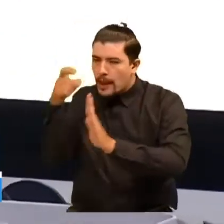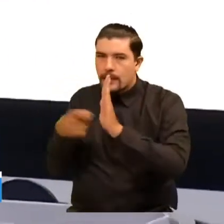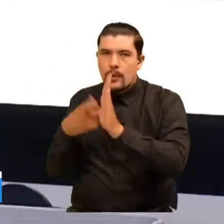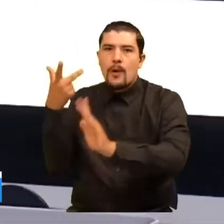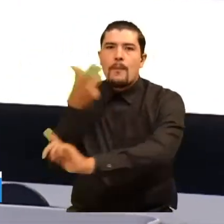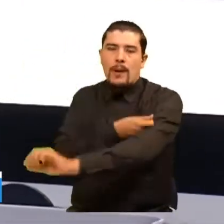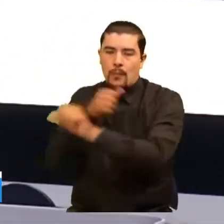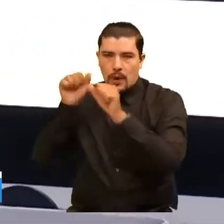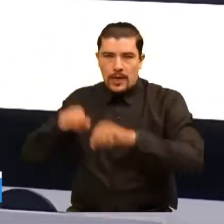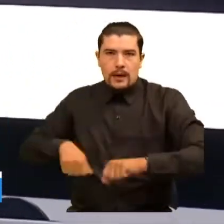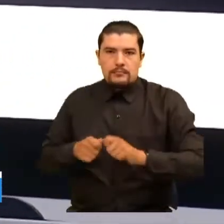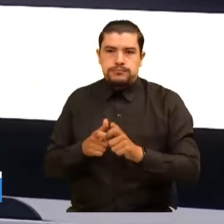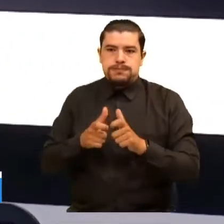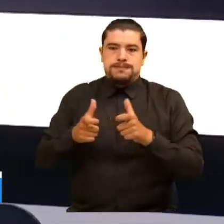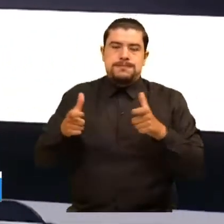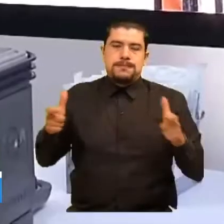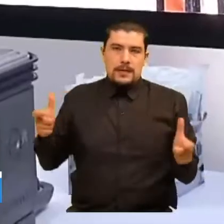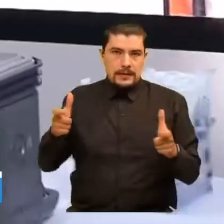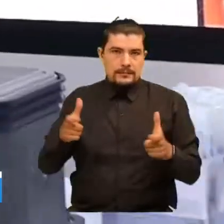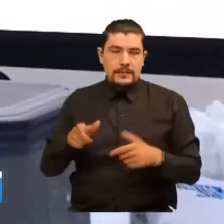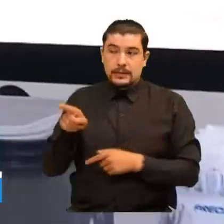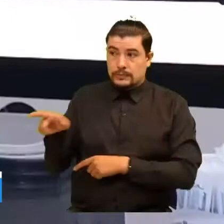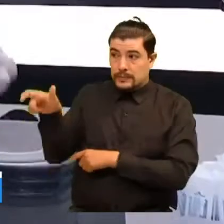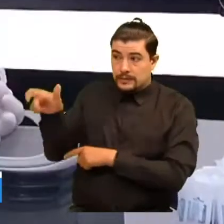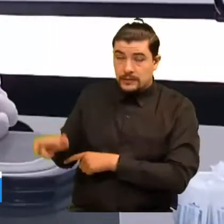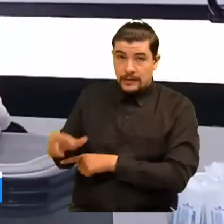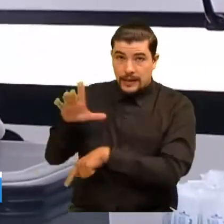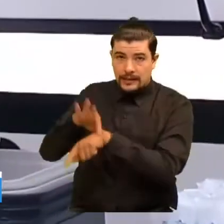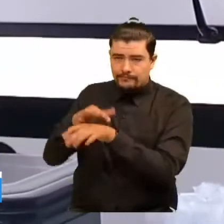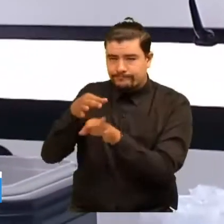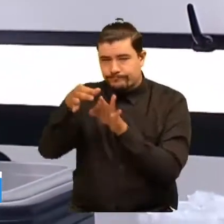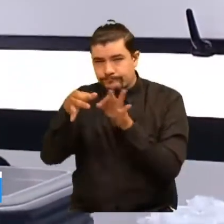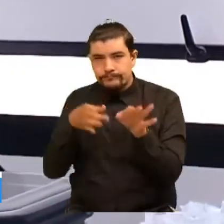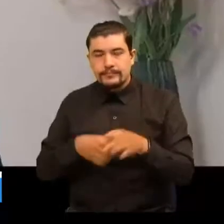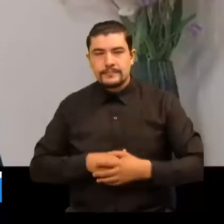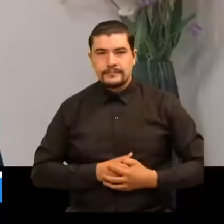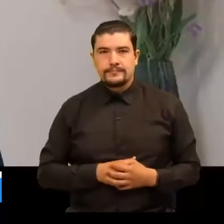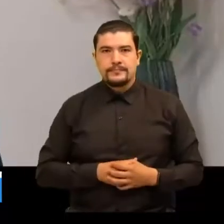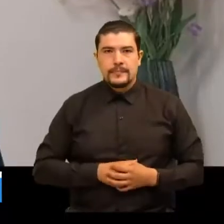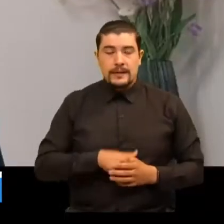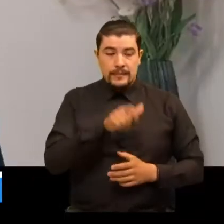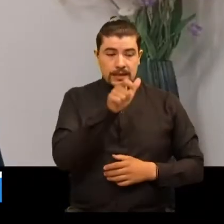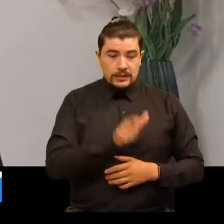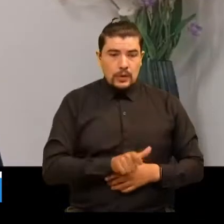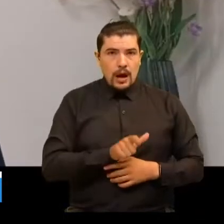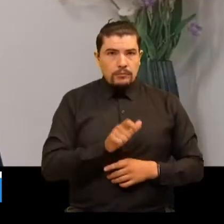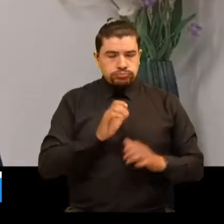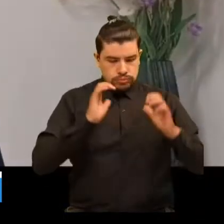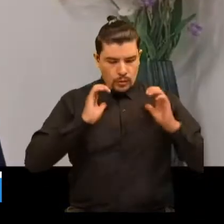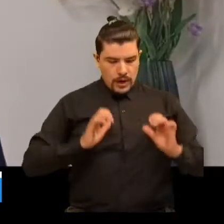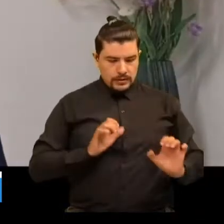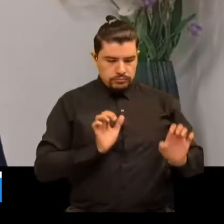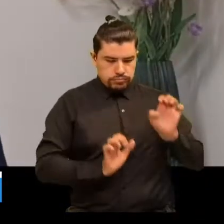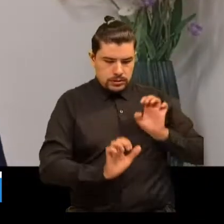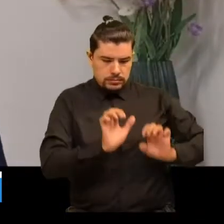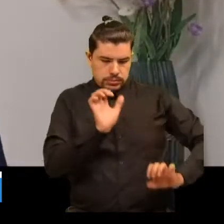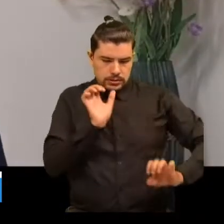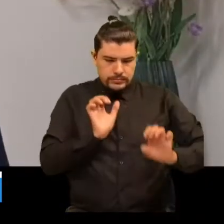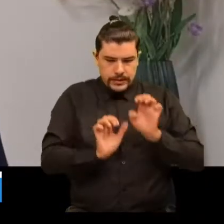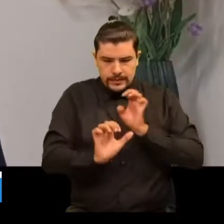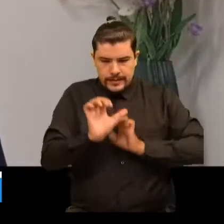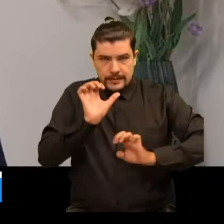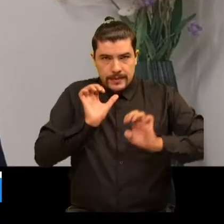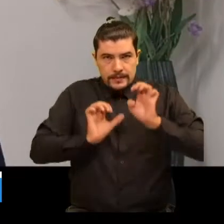Andrés Puerto nos explica qué es la inmunidad de rebaño. Las personas se van inmunizando, van desarrollando defensas contra esta